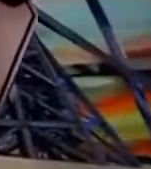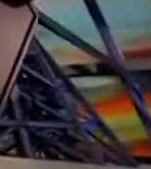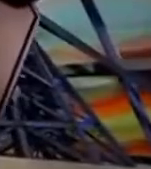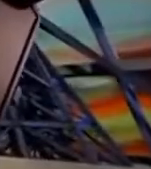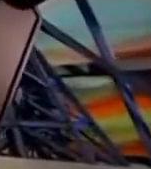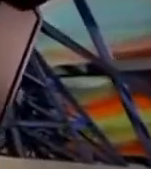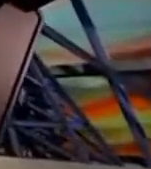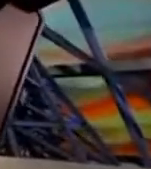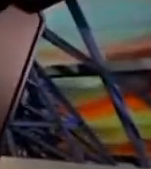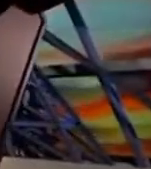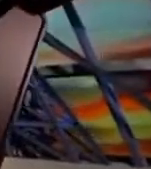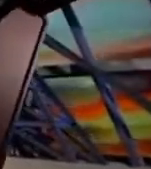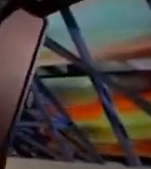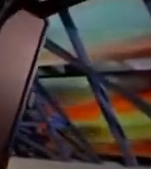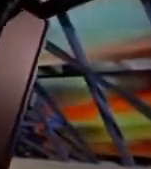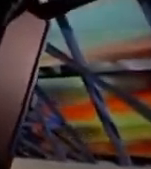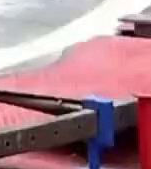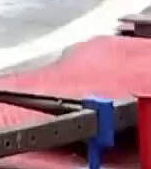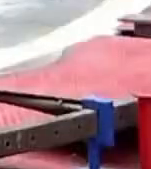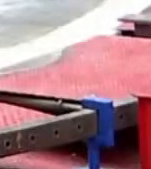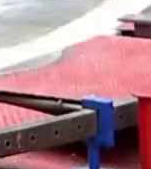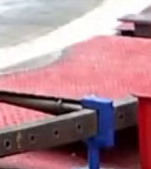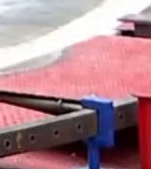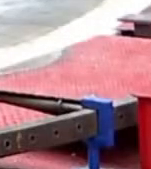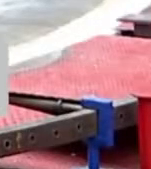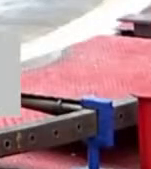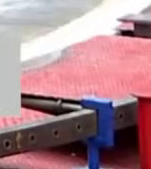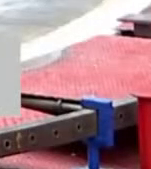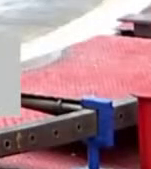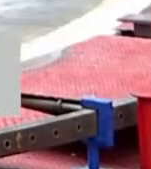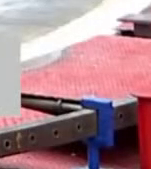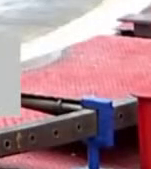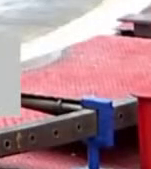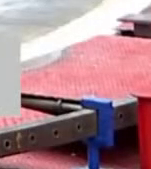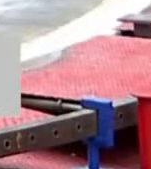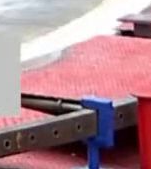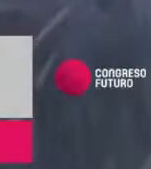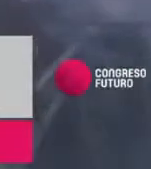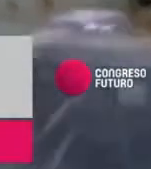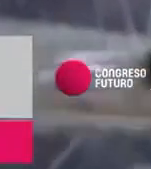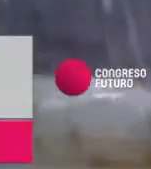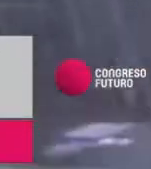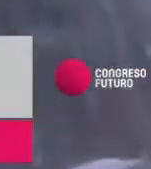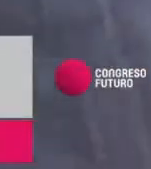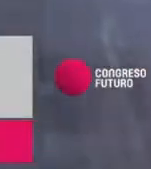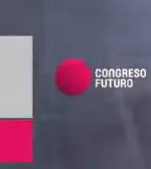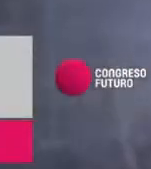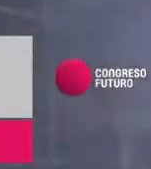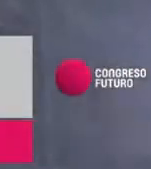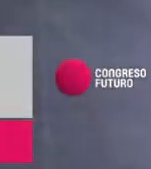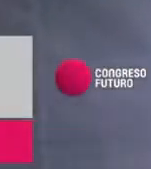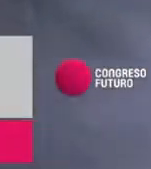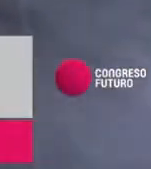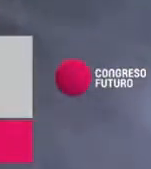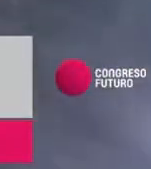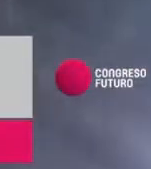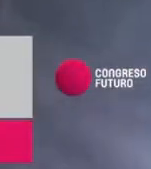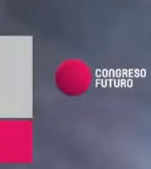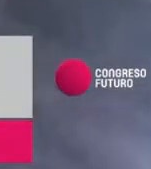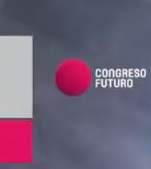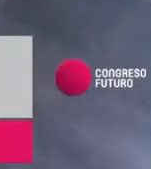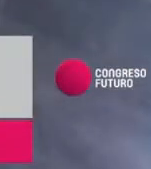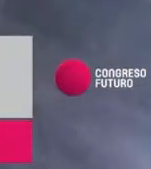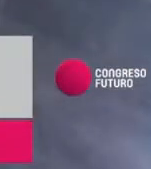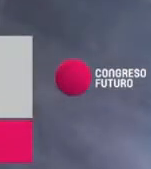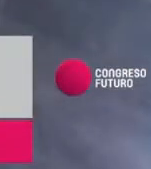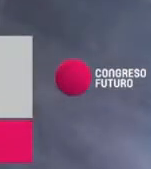humanidad. Ahora tenemos 6 de los 7 espejos que tenemos guardados. 2 están